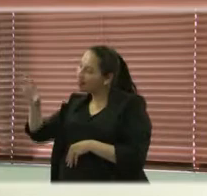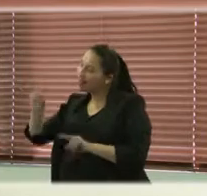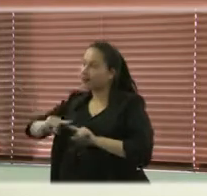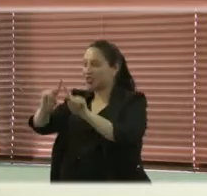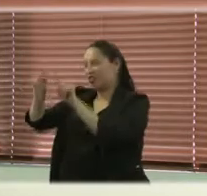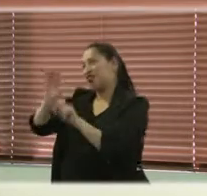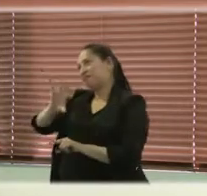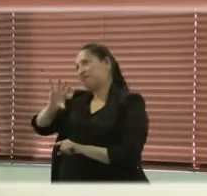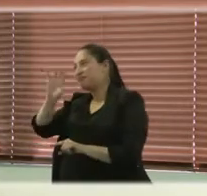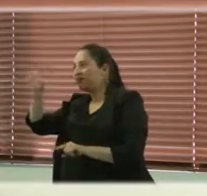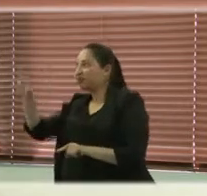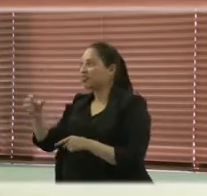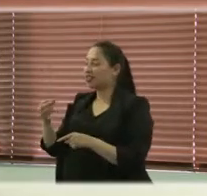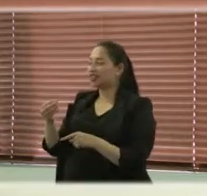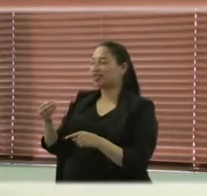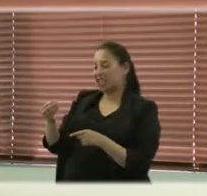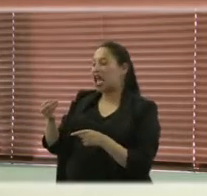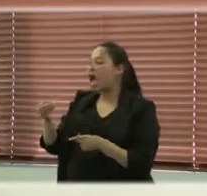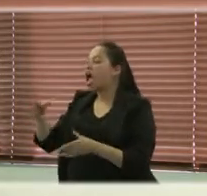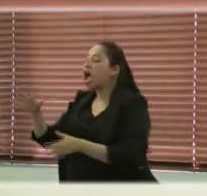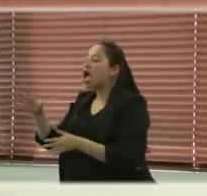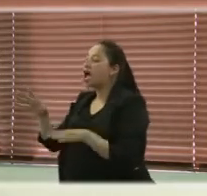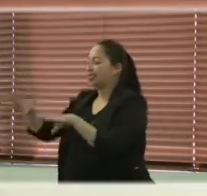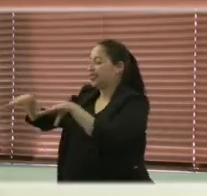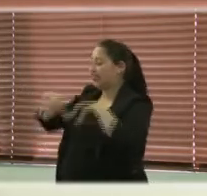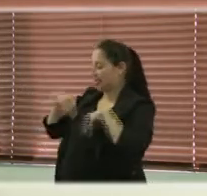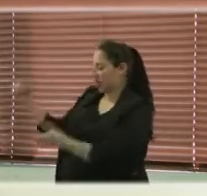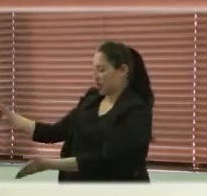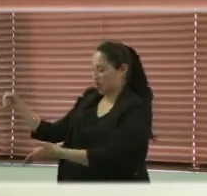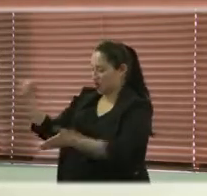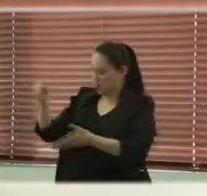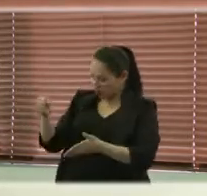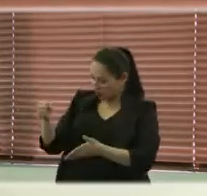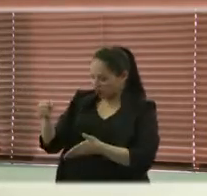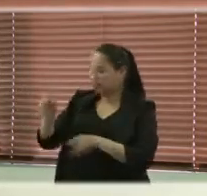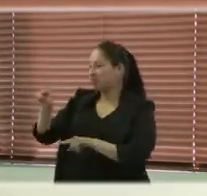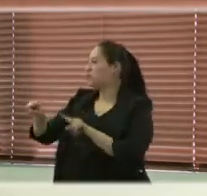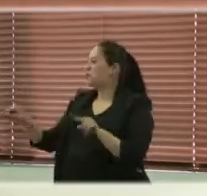muchas no Se abrieron Entonces sí es un tema espinoso